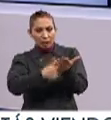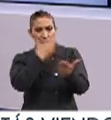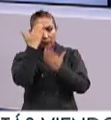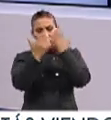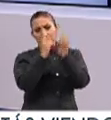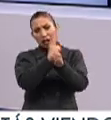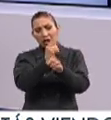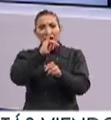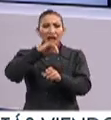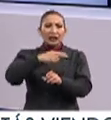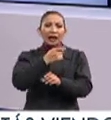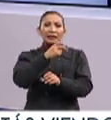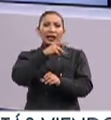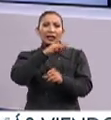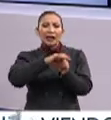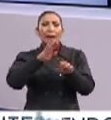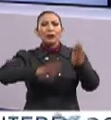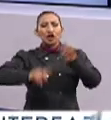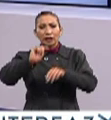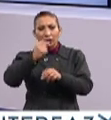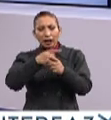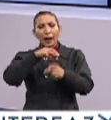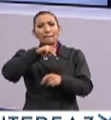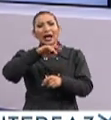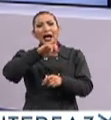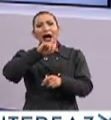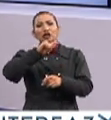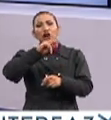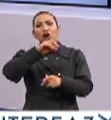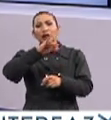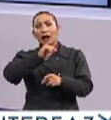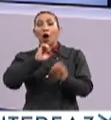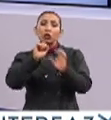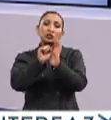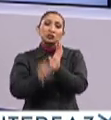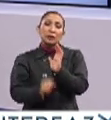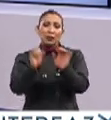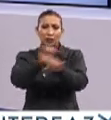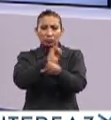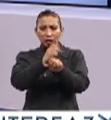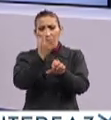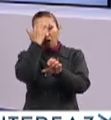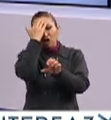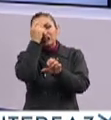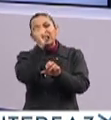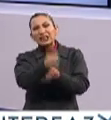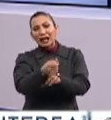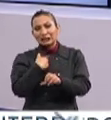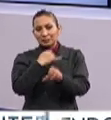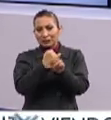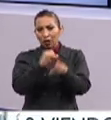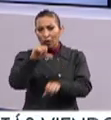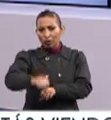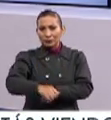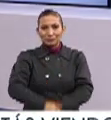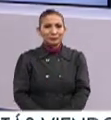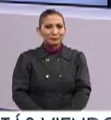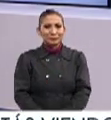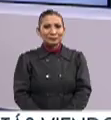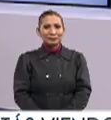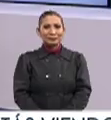cursan carreras como ingeniería, biotecnología, mecatrónica o sistemas automotrices. Lo invitamos a conocer el reportaje del día de